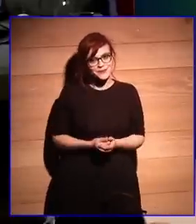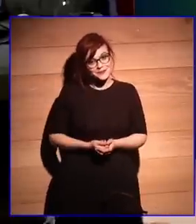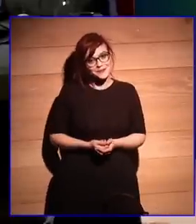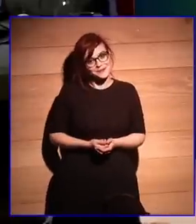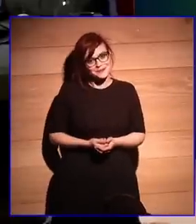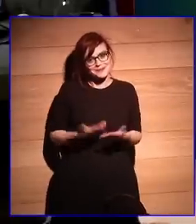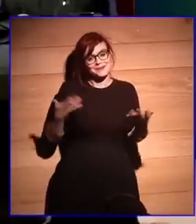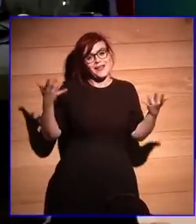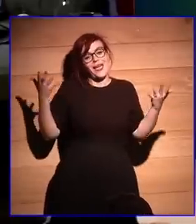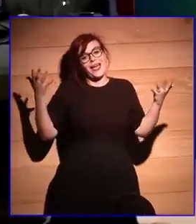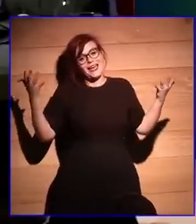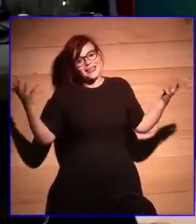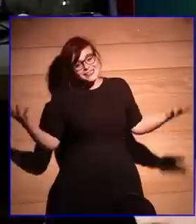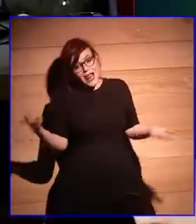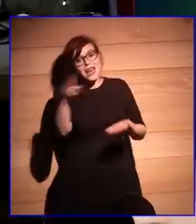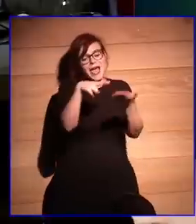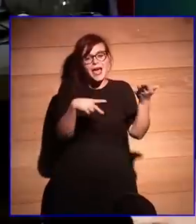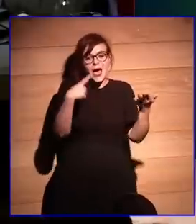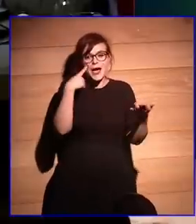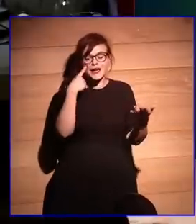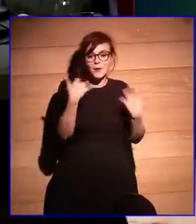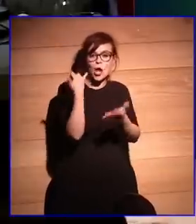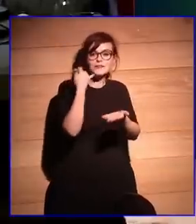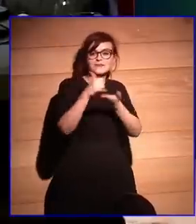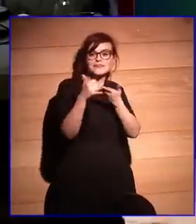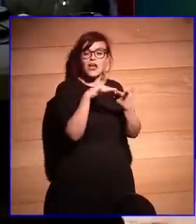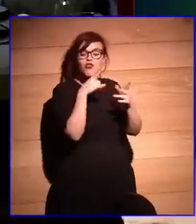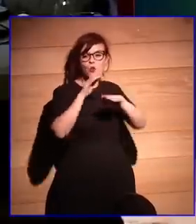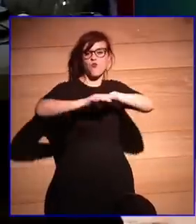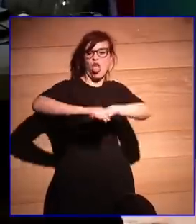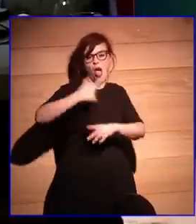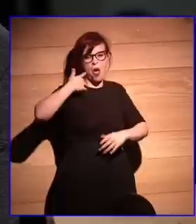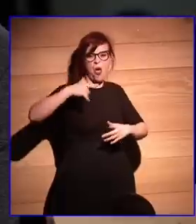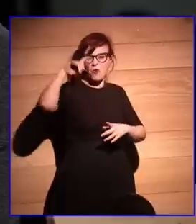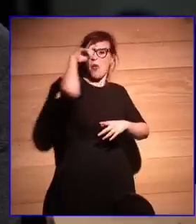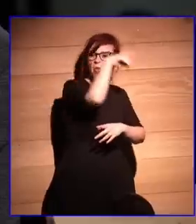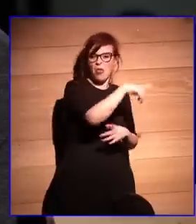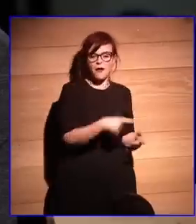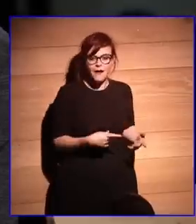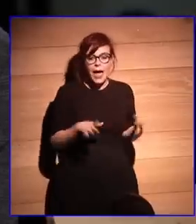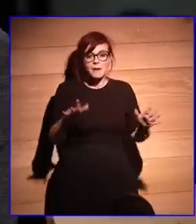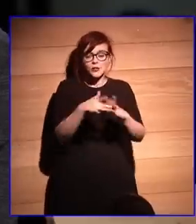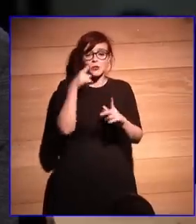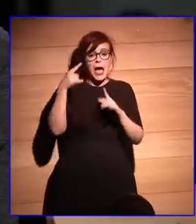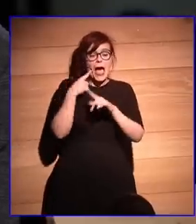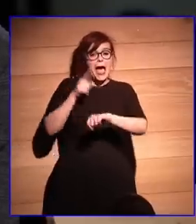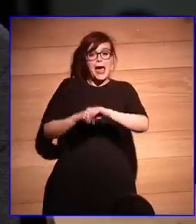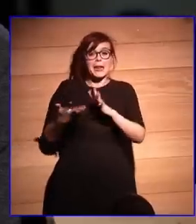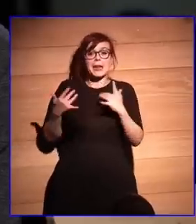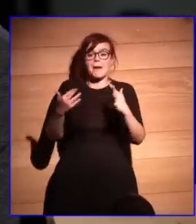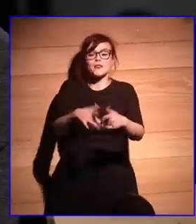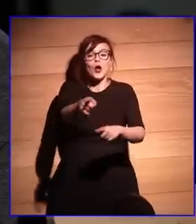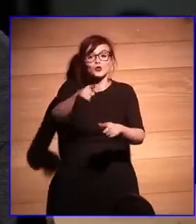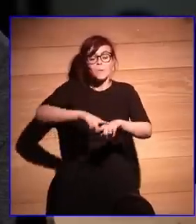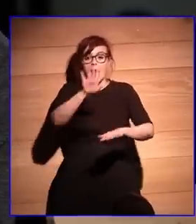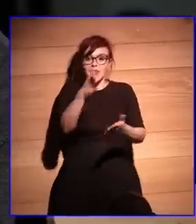Hay que leer un poco. Y una de las cosas... El chat cuñaos. Pero una pregunta, o sea, ahora sigues, de verdad, porque vas como muy rápido, como si te fuéramos a cortar, ¿no?